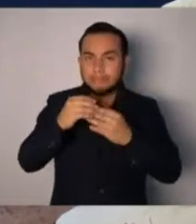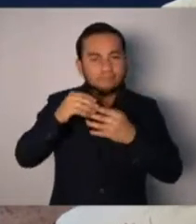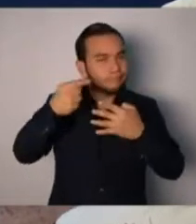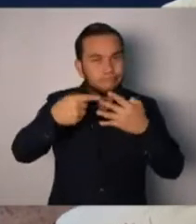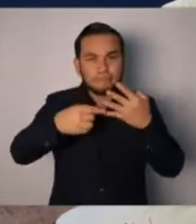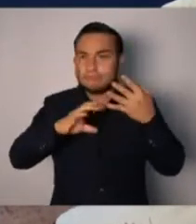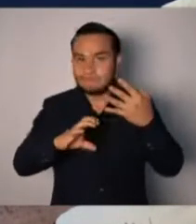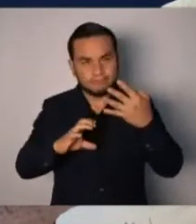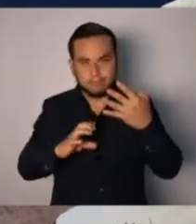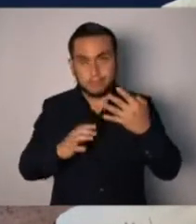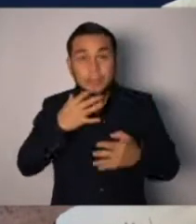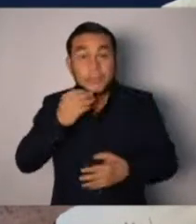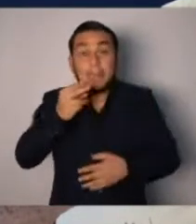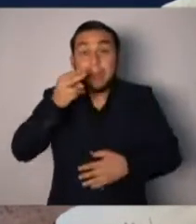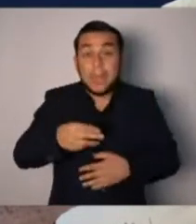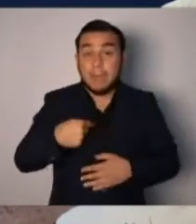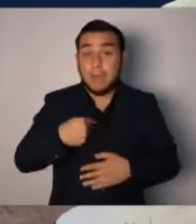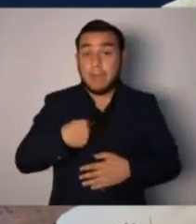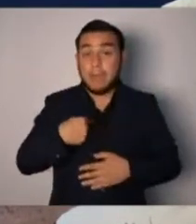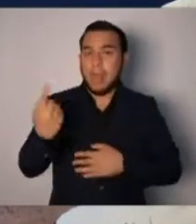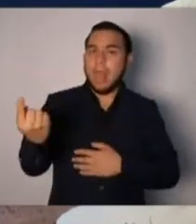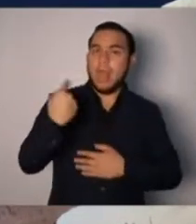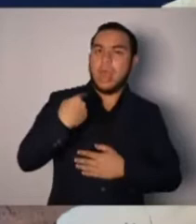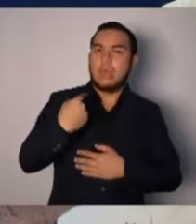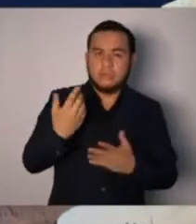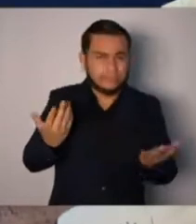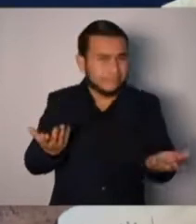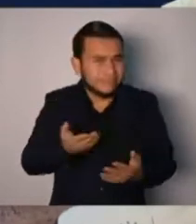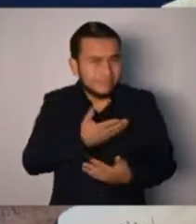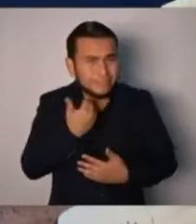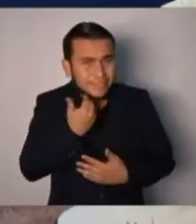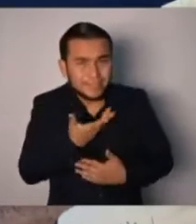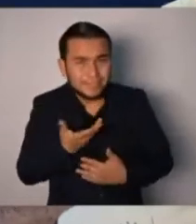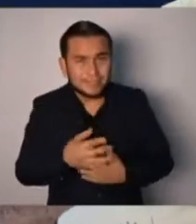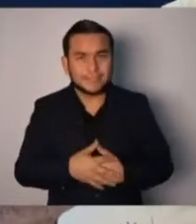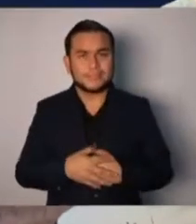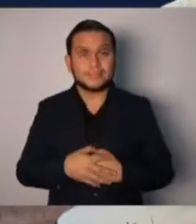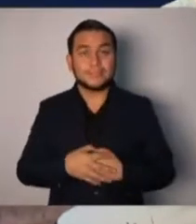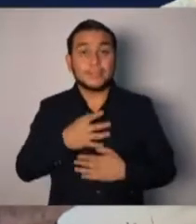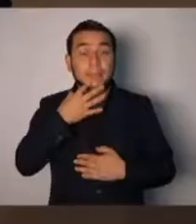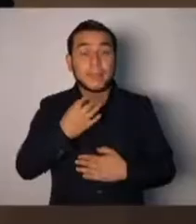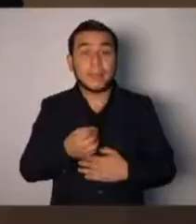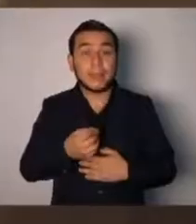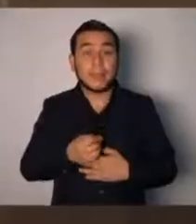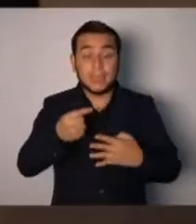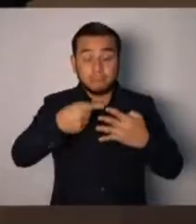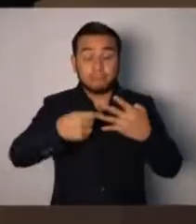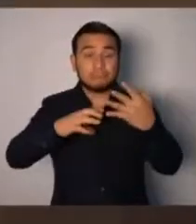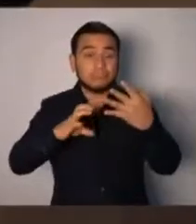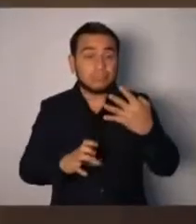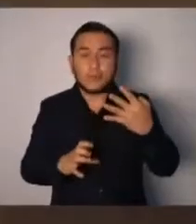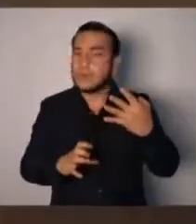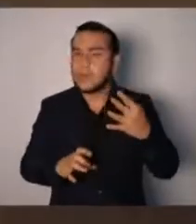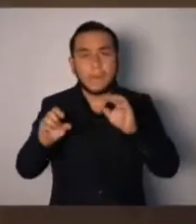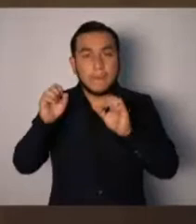como dicen siempre cuando las sentencias son adversas a nosotros dice la sentencia de la sala constitucional que no se